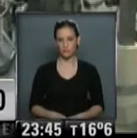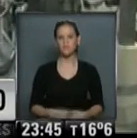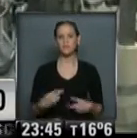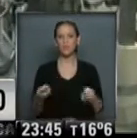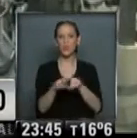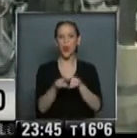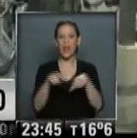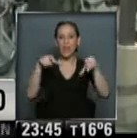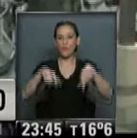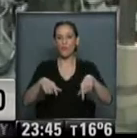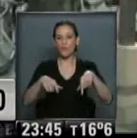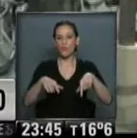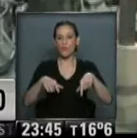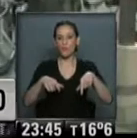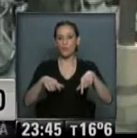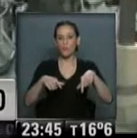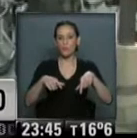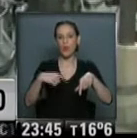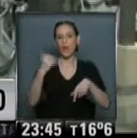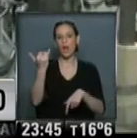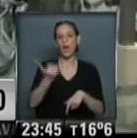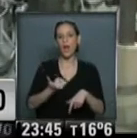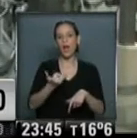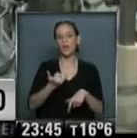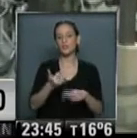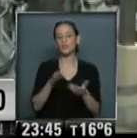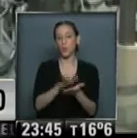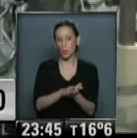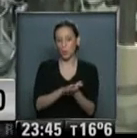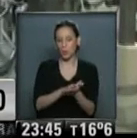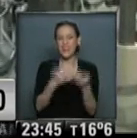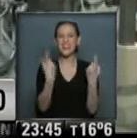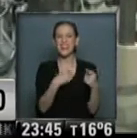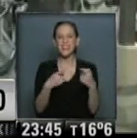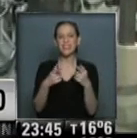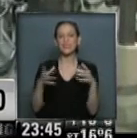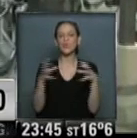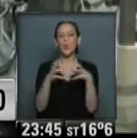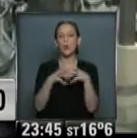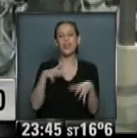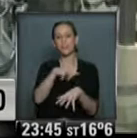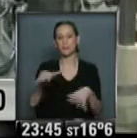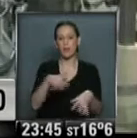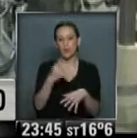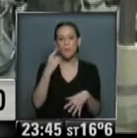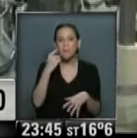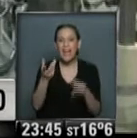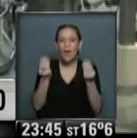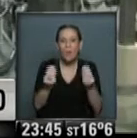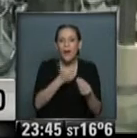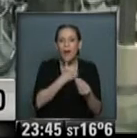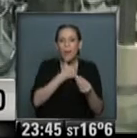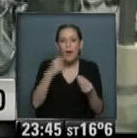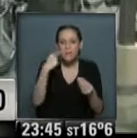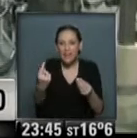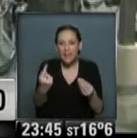fútbol aproximadamente, todo hecho con módulos que van trayendo las distintas agencias espaciales. Mirá la gota de agua, cómo se junta ahí,